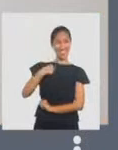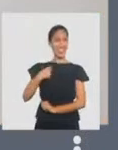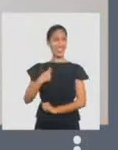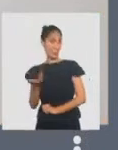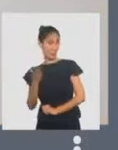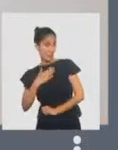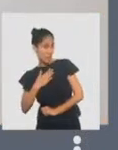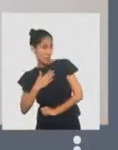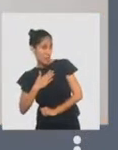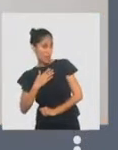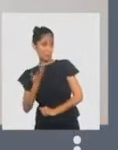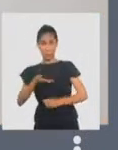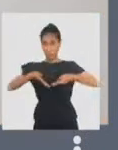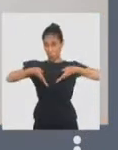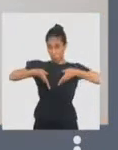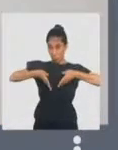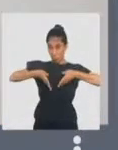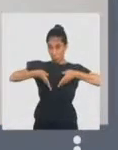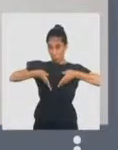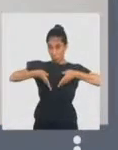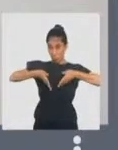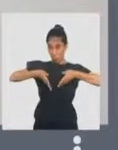Hi, I'm Sarina Falcón.